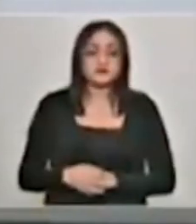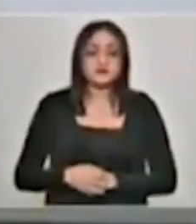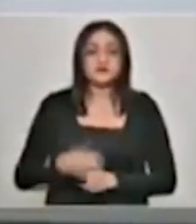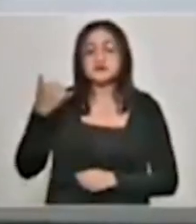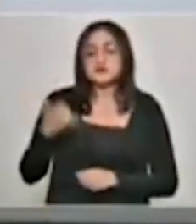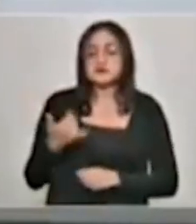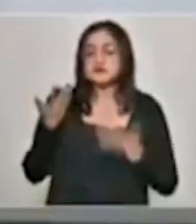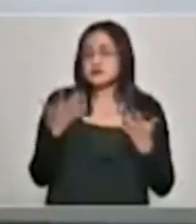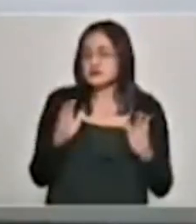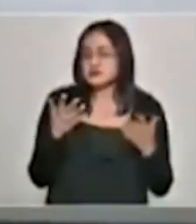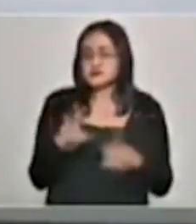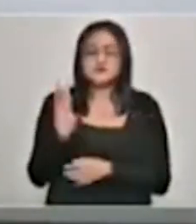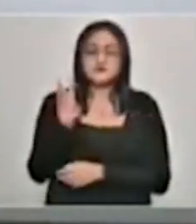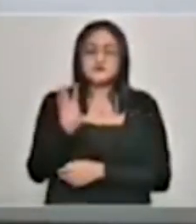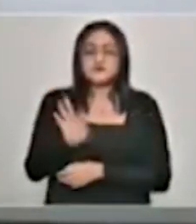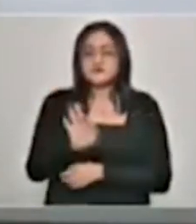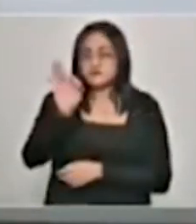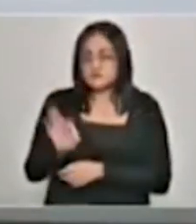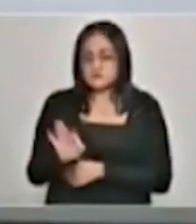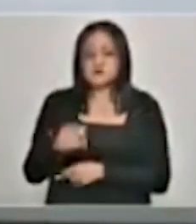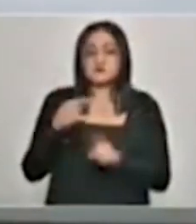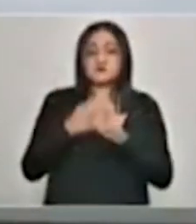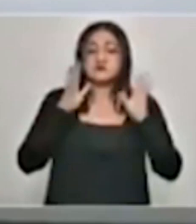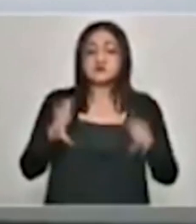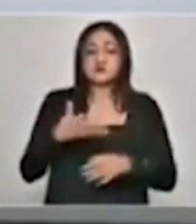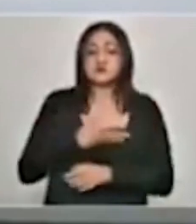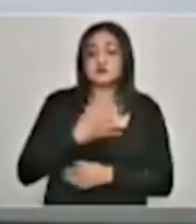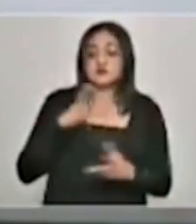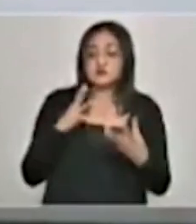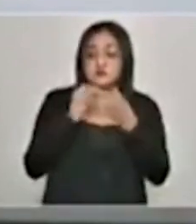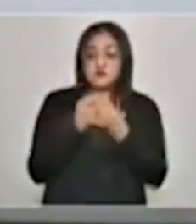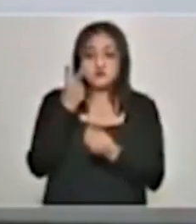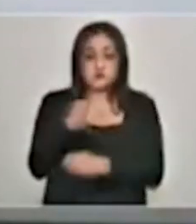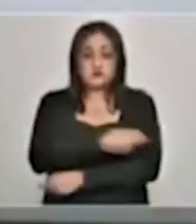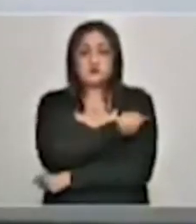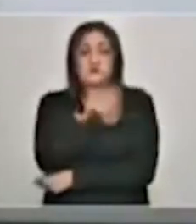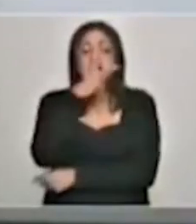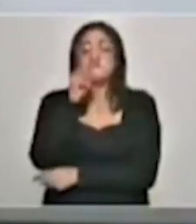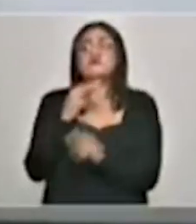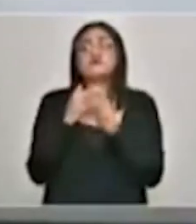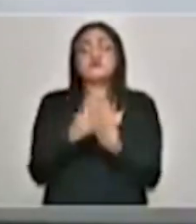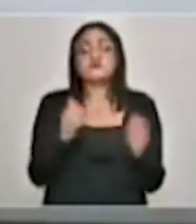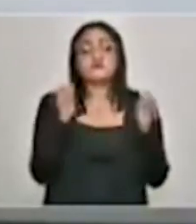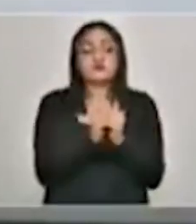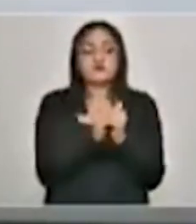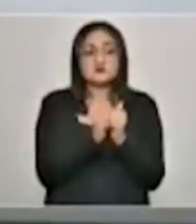Y aproximadamente un 3% que ya tienen las dos dosis, pero no cumplieron